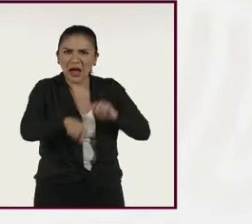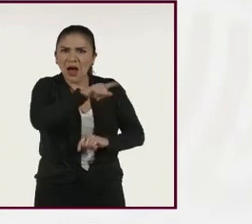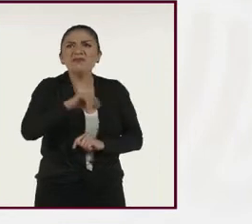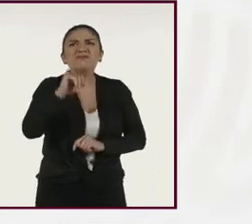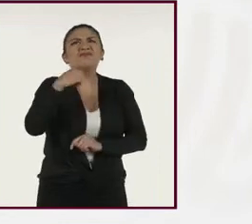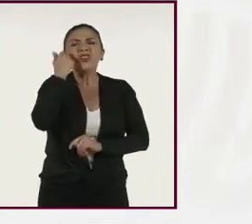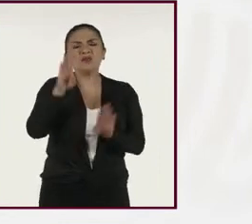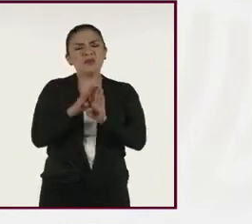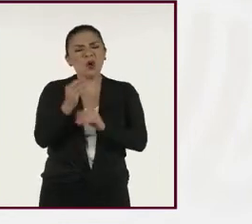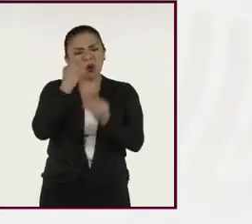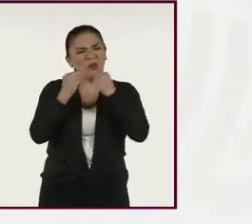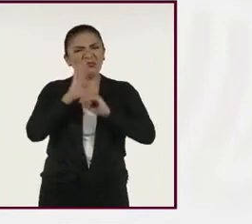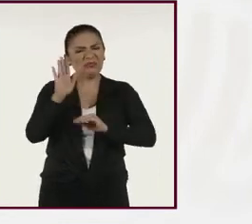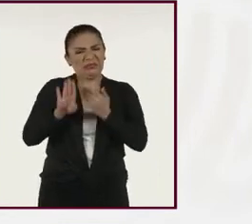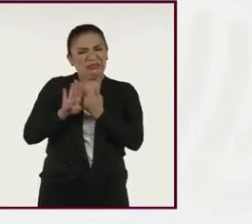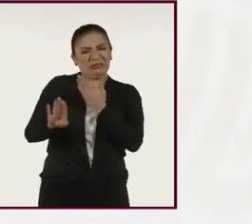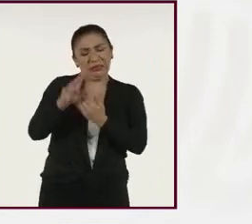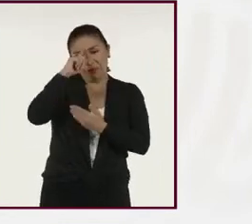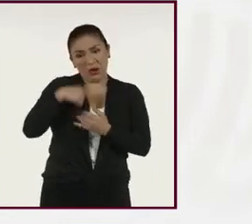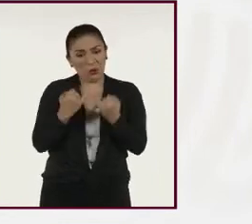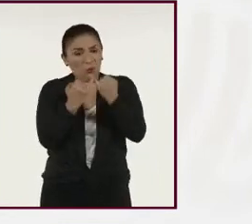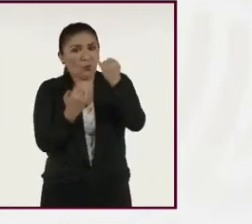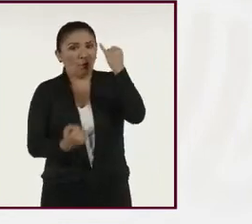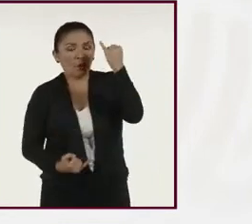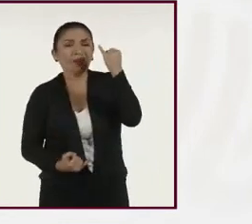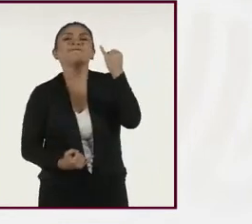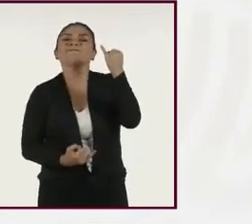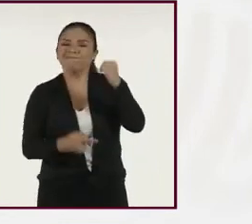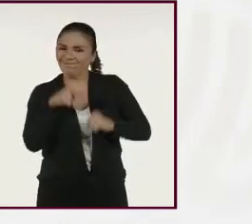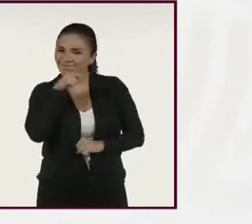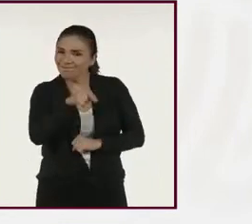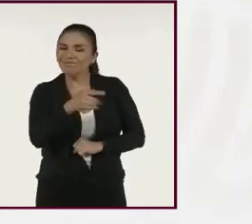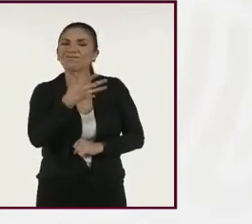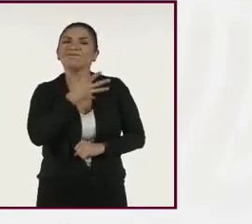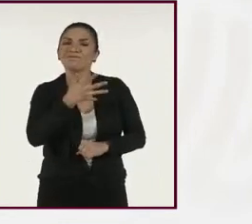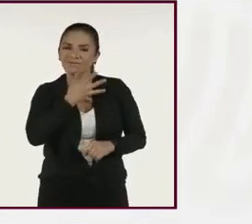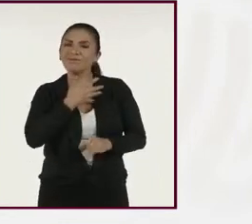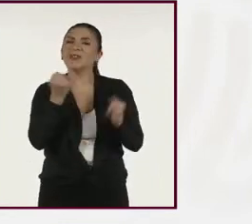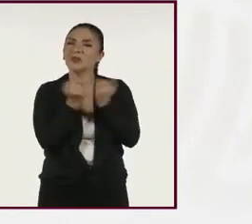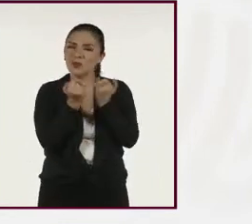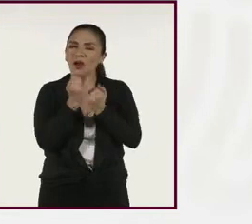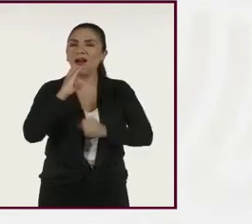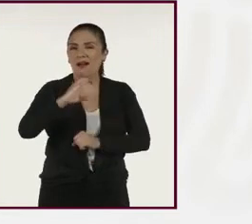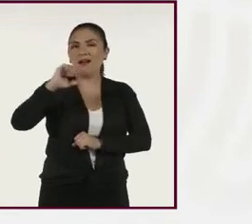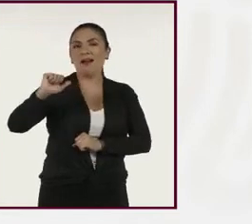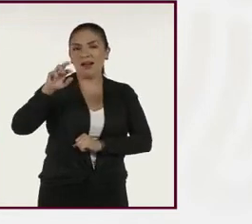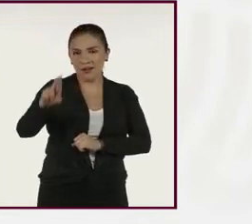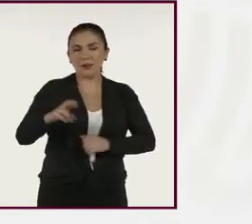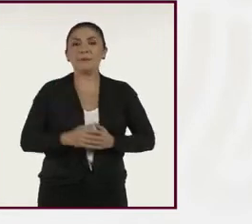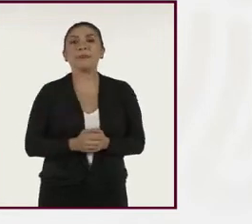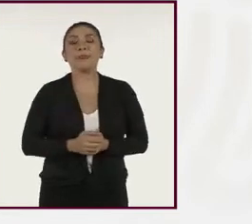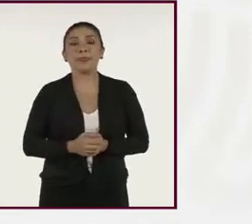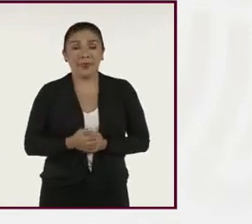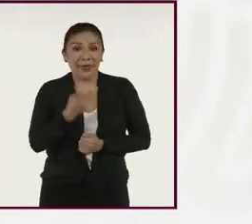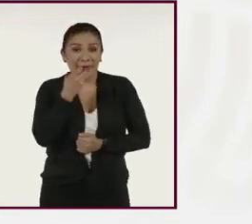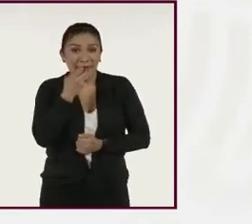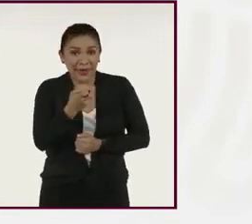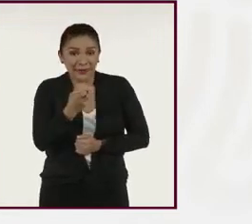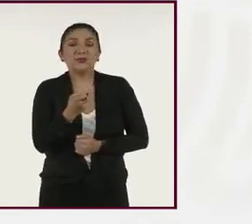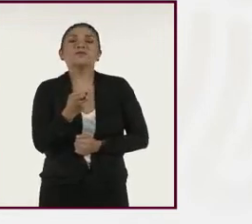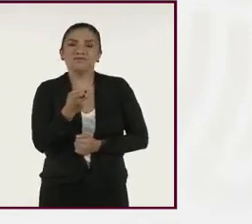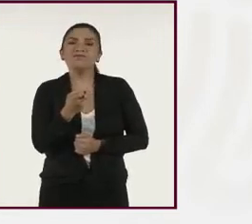intención de mantener una imagen corporal delgada. También estamos hablando que ya es una conducta alimentaria de riesgo. A esto